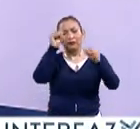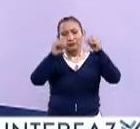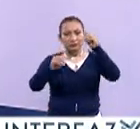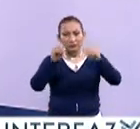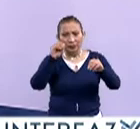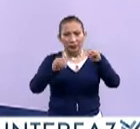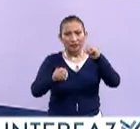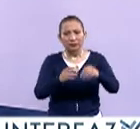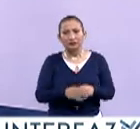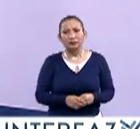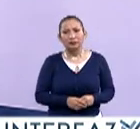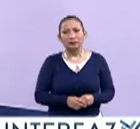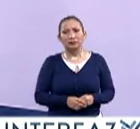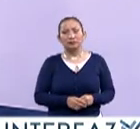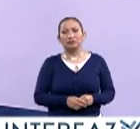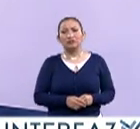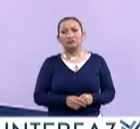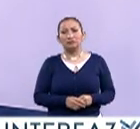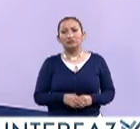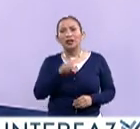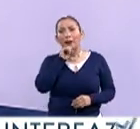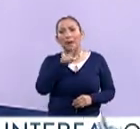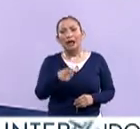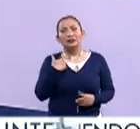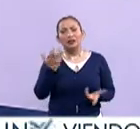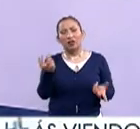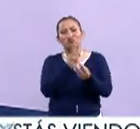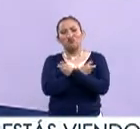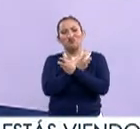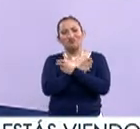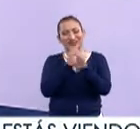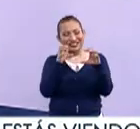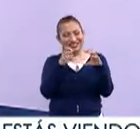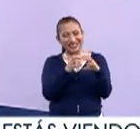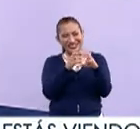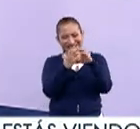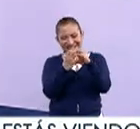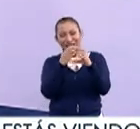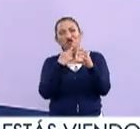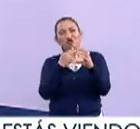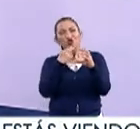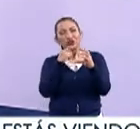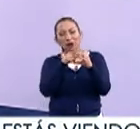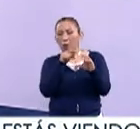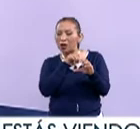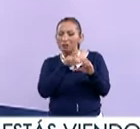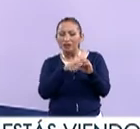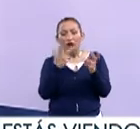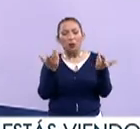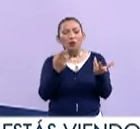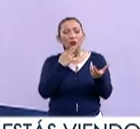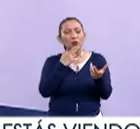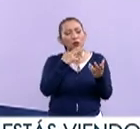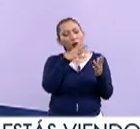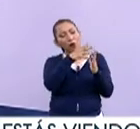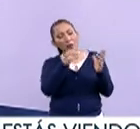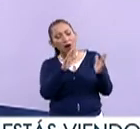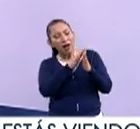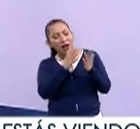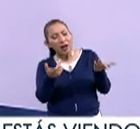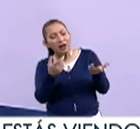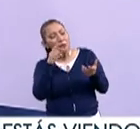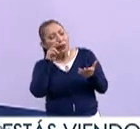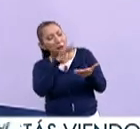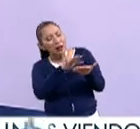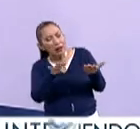como también lo que son las calaveritas, esta manera tan tan peculiar de utilizar la literatura